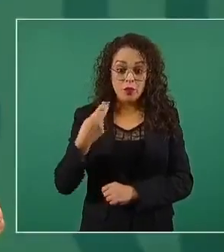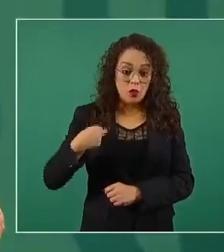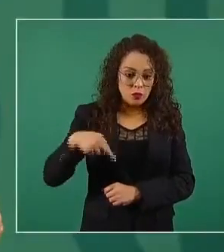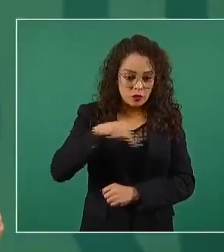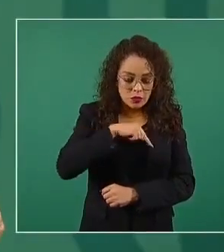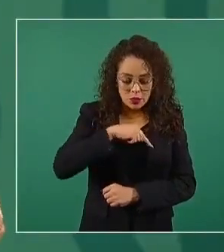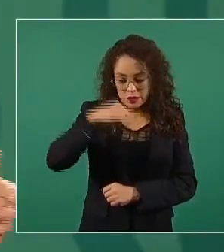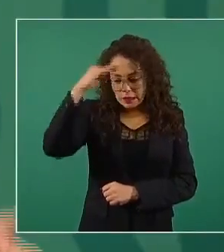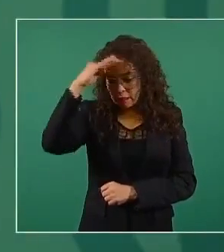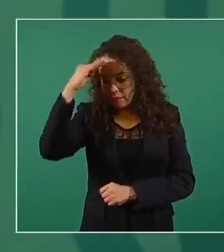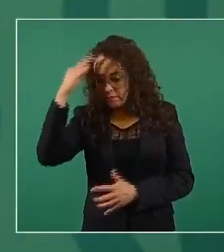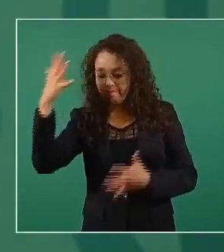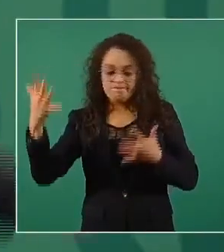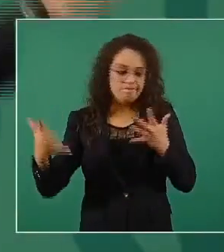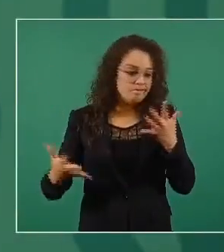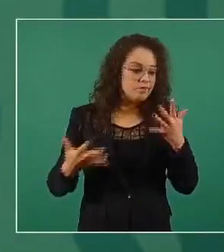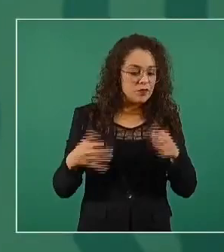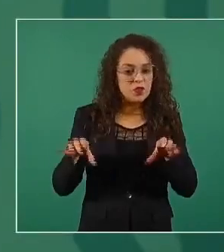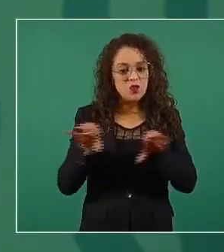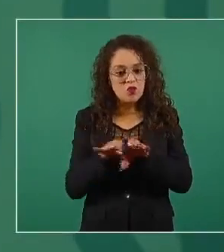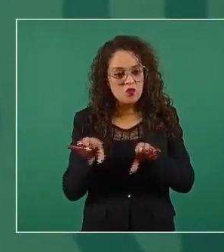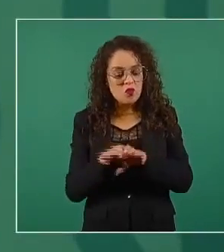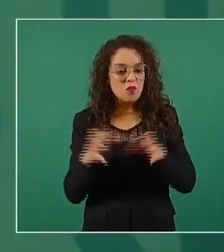la forma de llevar agua.